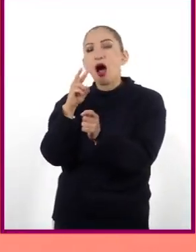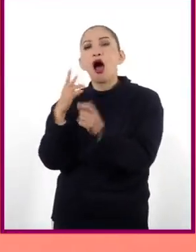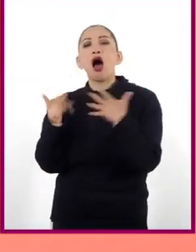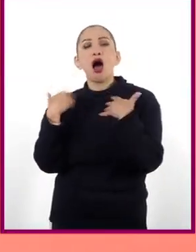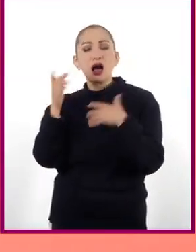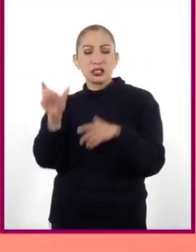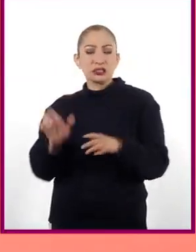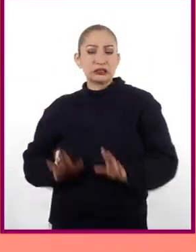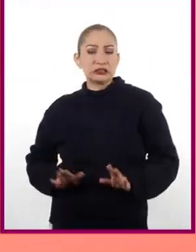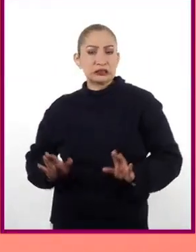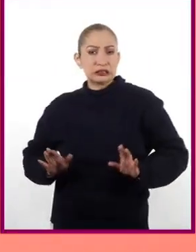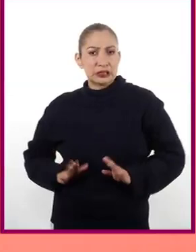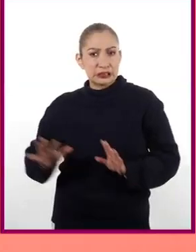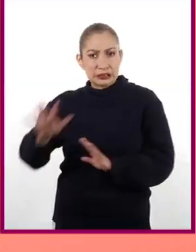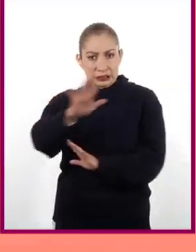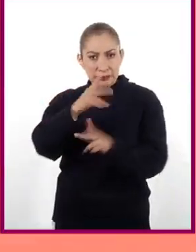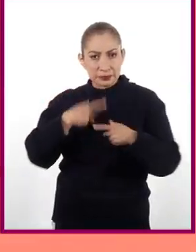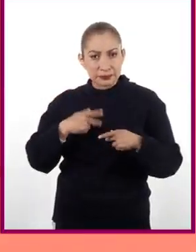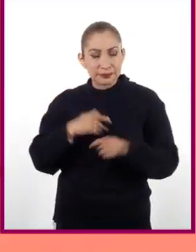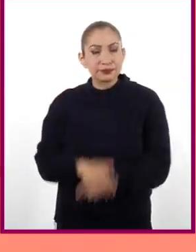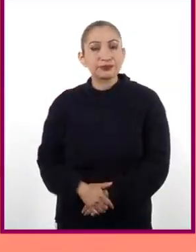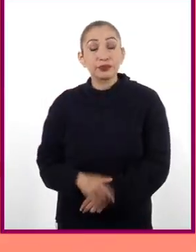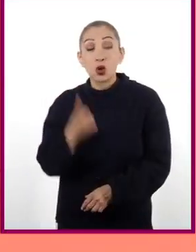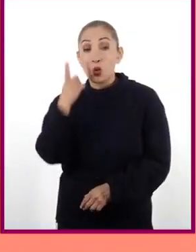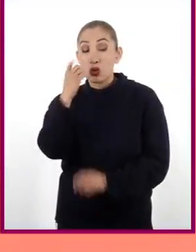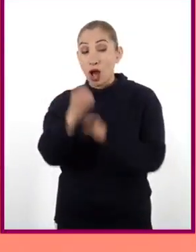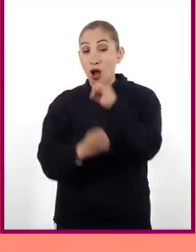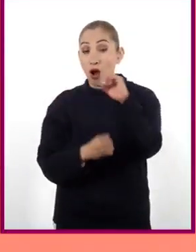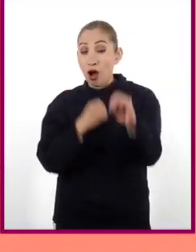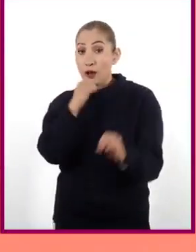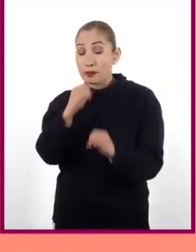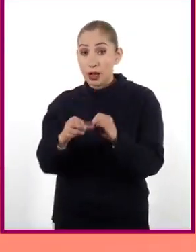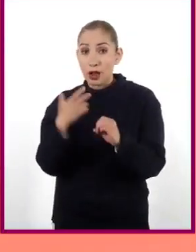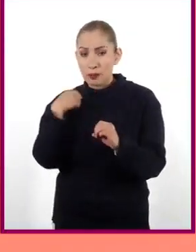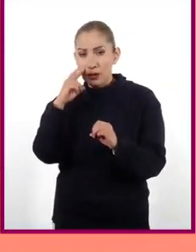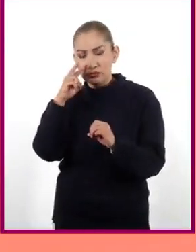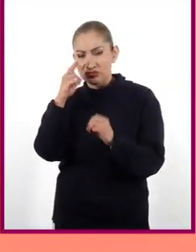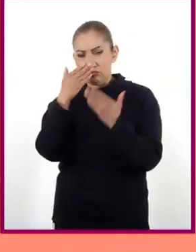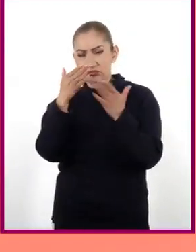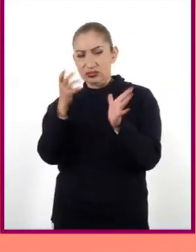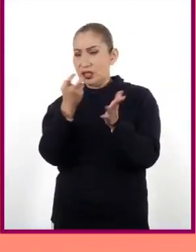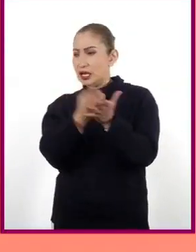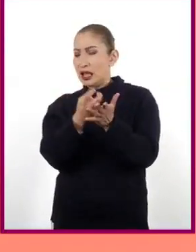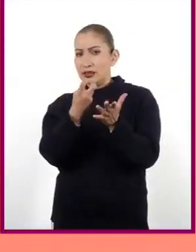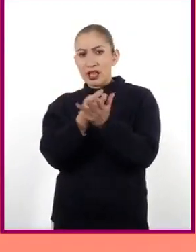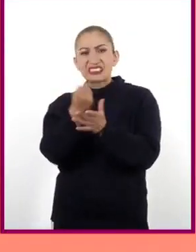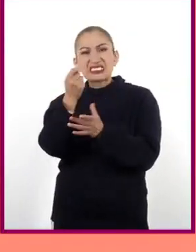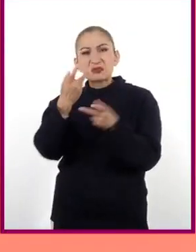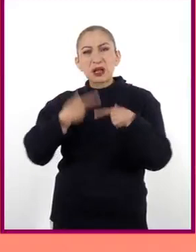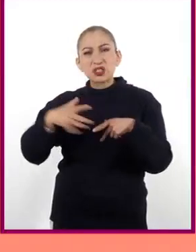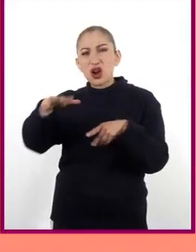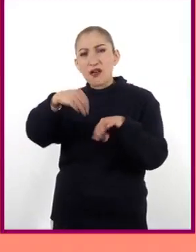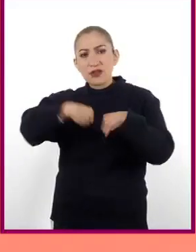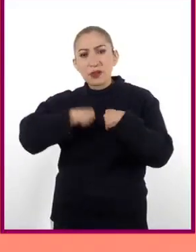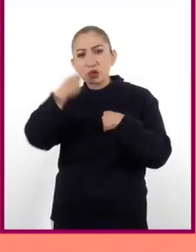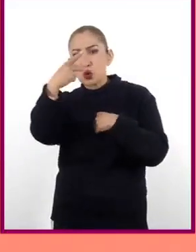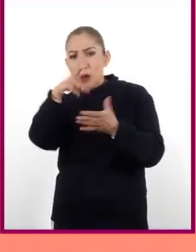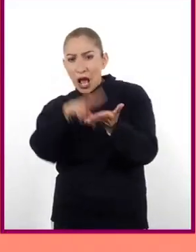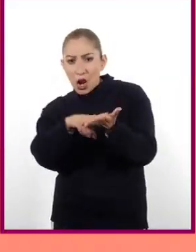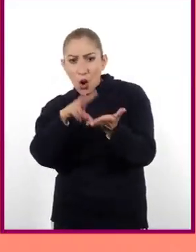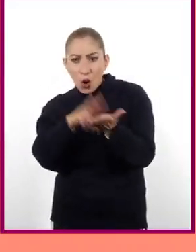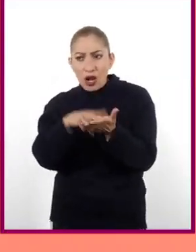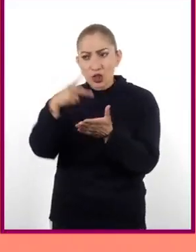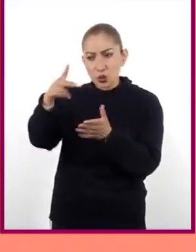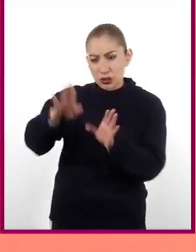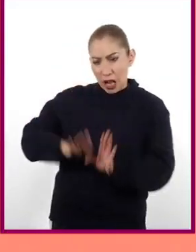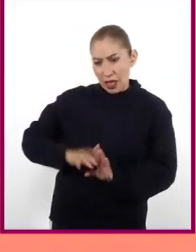los comportamientos de la sociedad. Una de las obras que puso en perspectiva la crítica a la sociedad, sus valores y